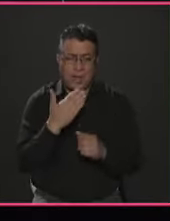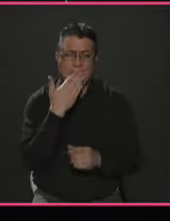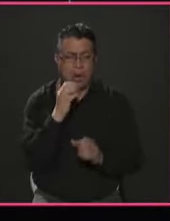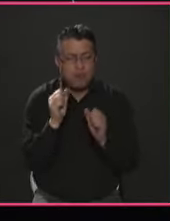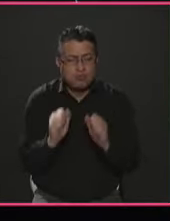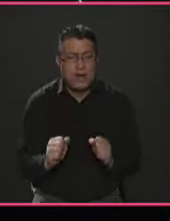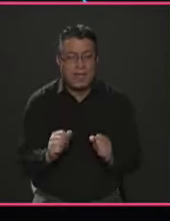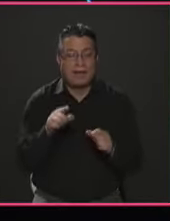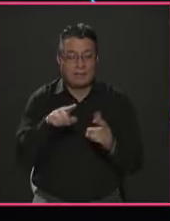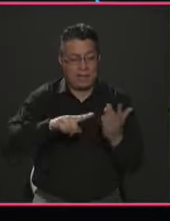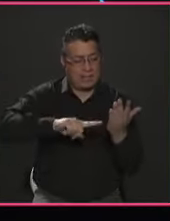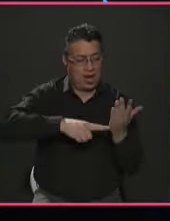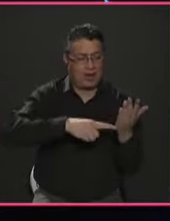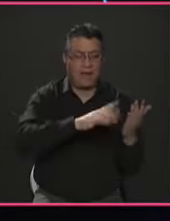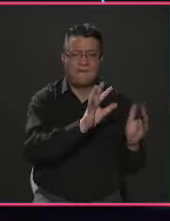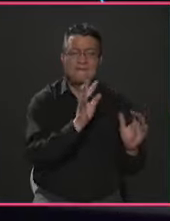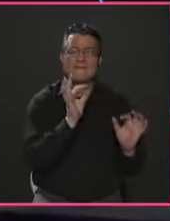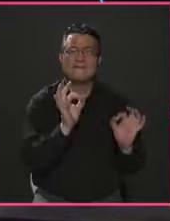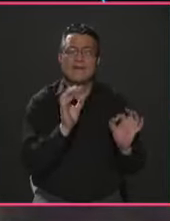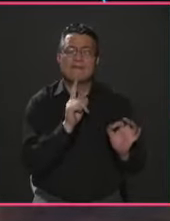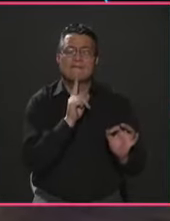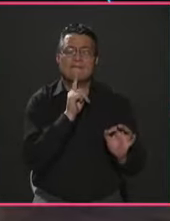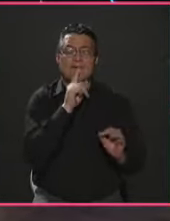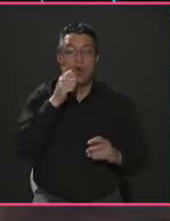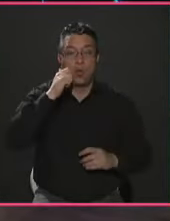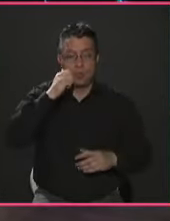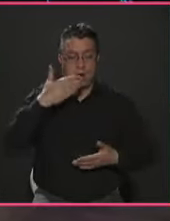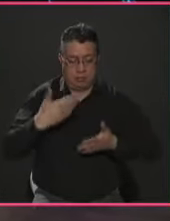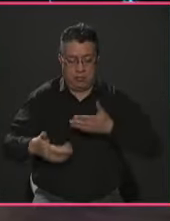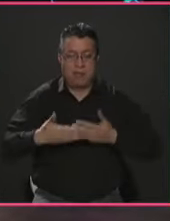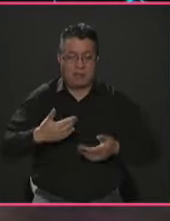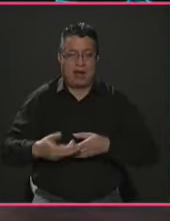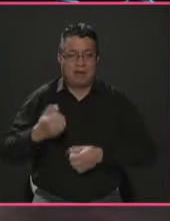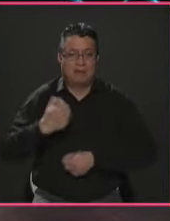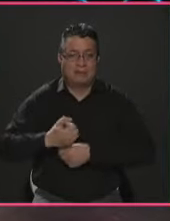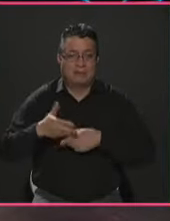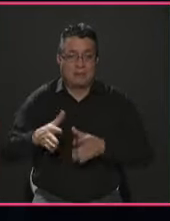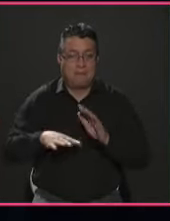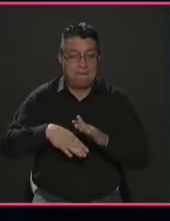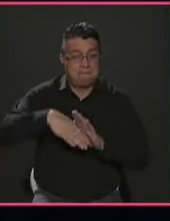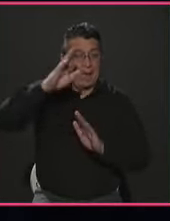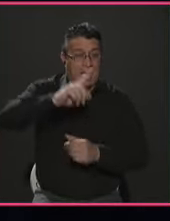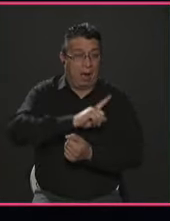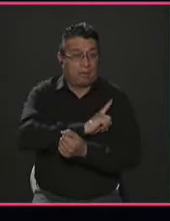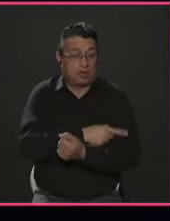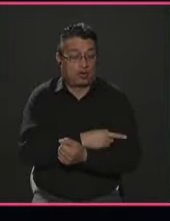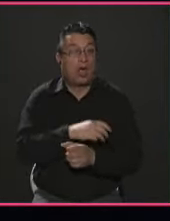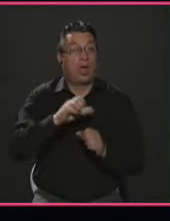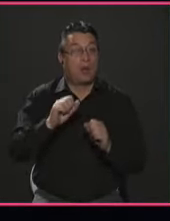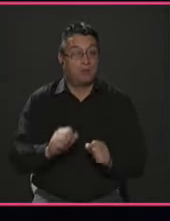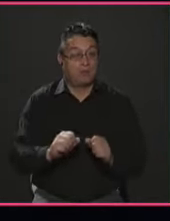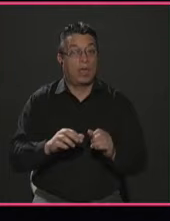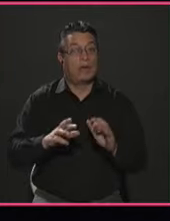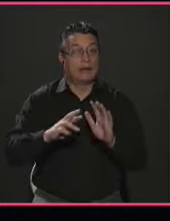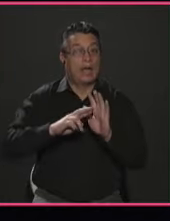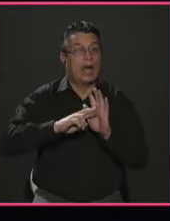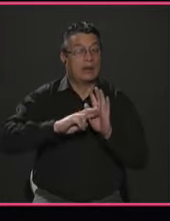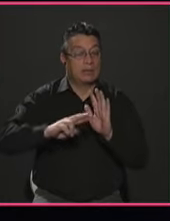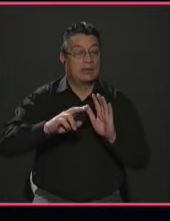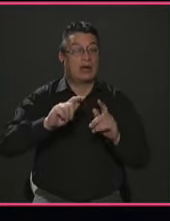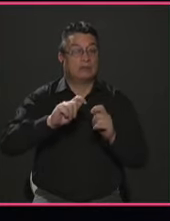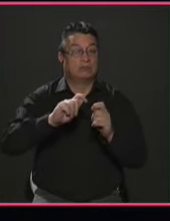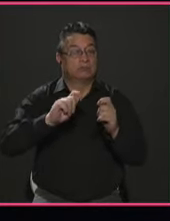esta tecnología maravillosa que ha generado el Humano tal vez la más poderosa que incluso puede representar una fractura